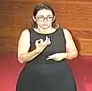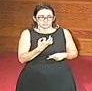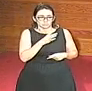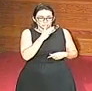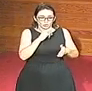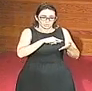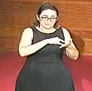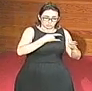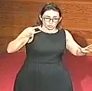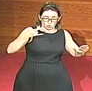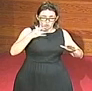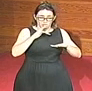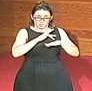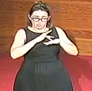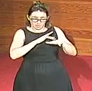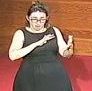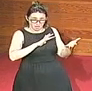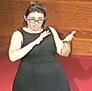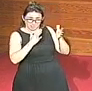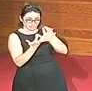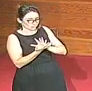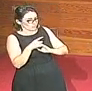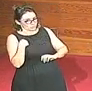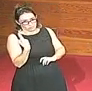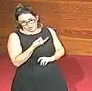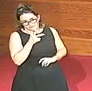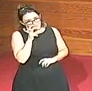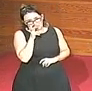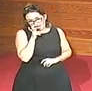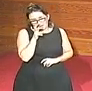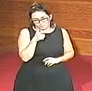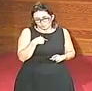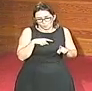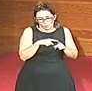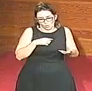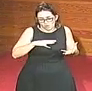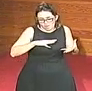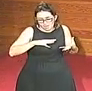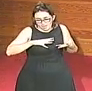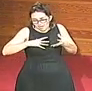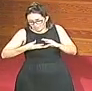tecnológica, la transición digital se ha hecho fatal y no hemos sabido